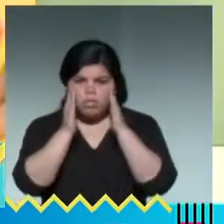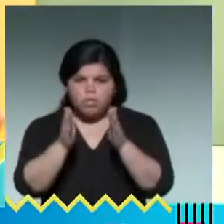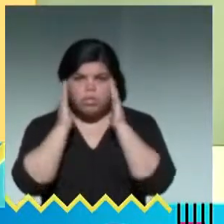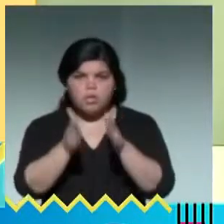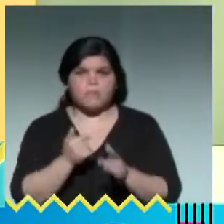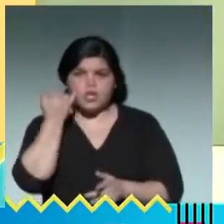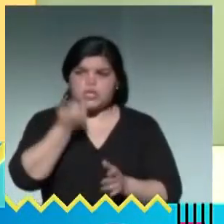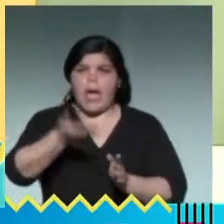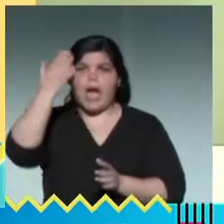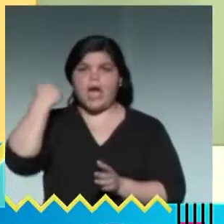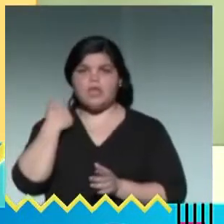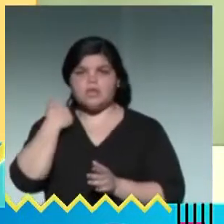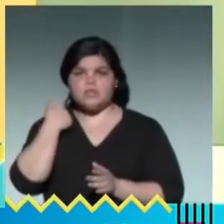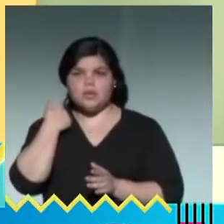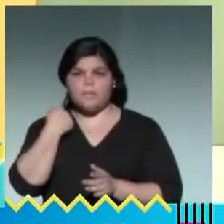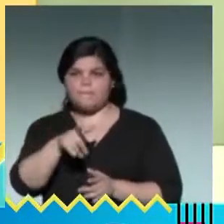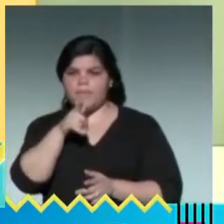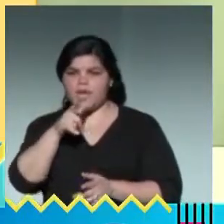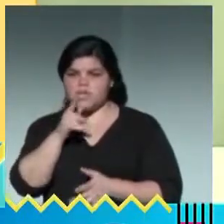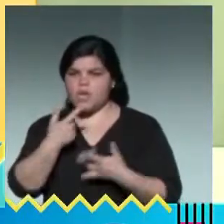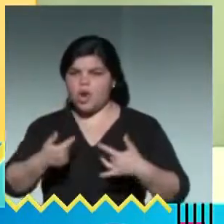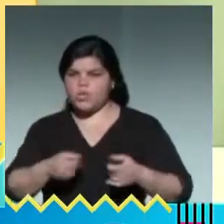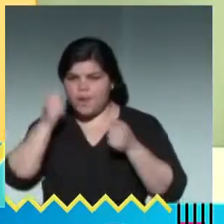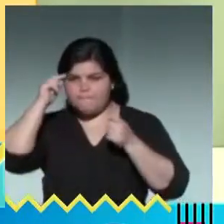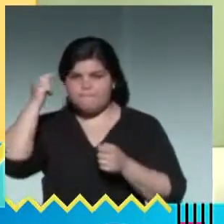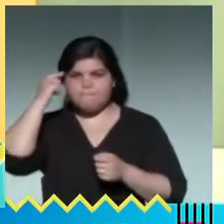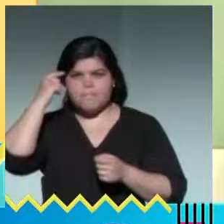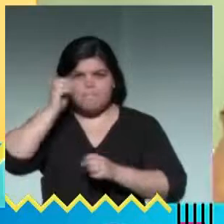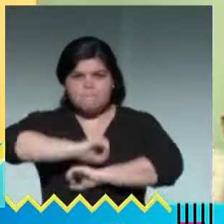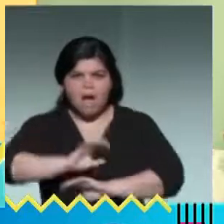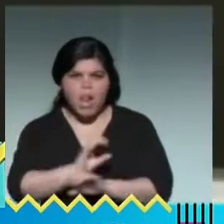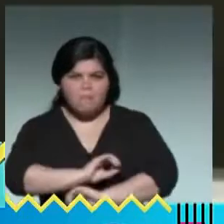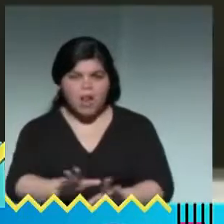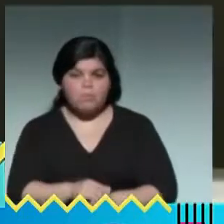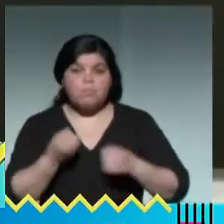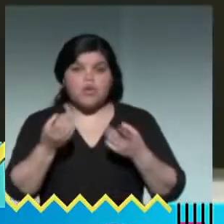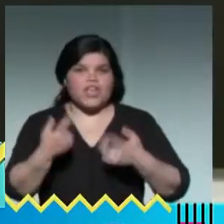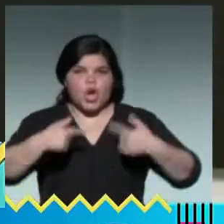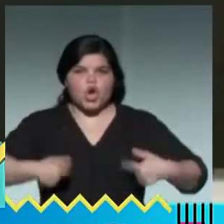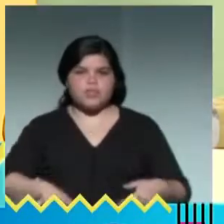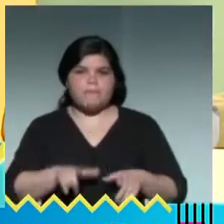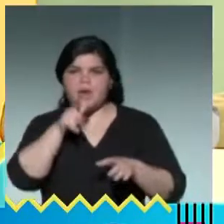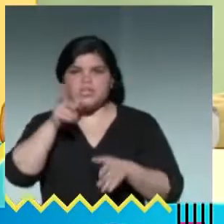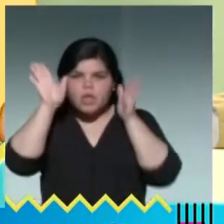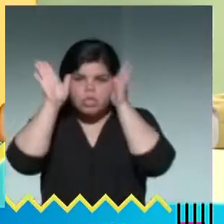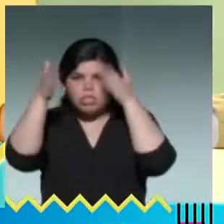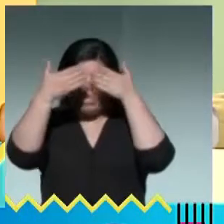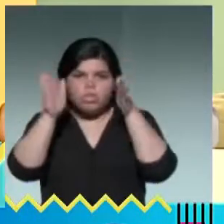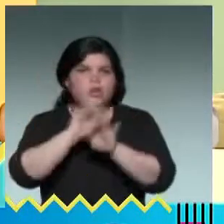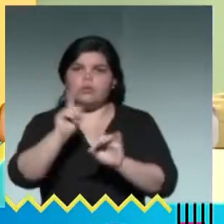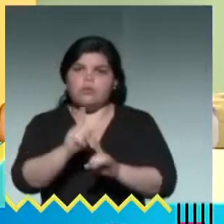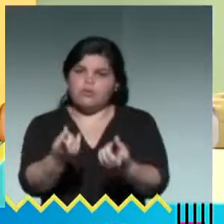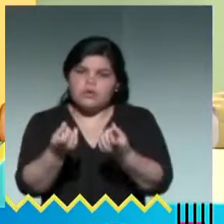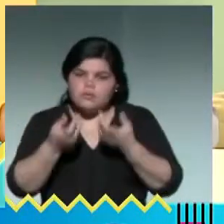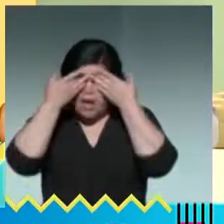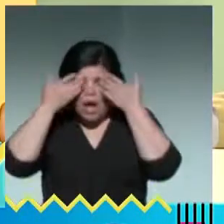conocemos, probablemente los juzguemos mal, porque si queremos encontrar todo dentro del envase que hoy tenemos, este es un nuevo envase. Y hay que romper y hay que cambiar un